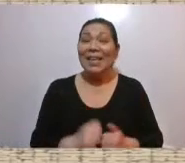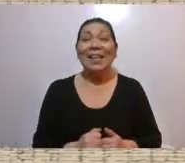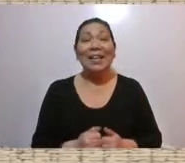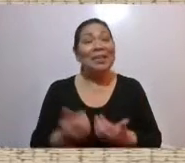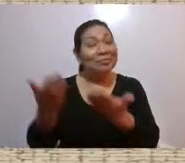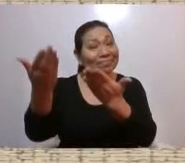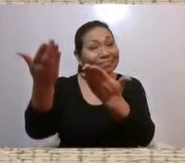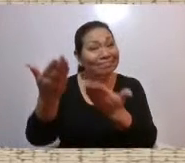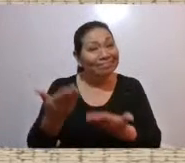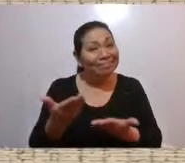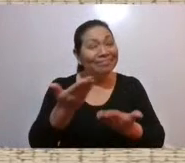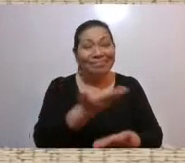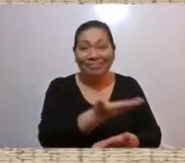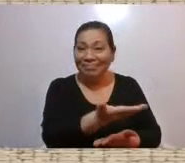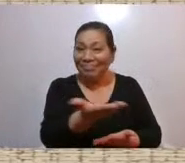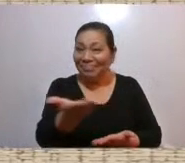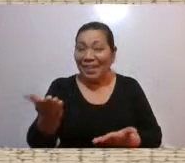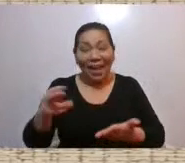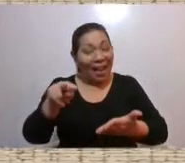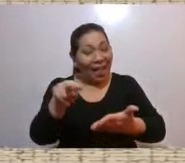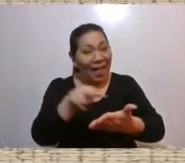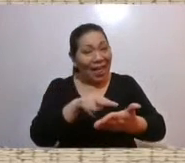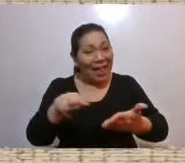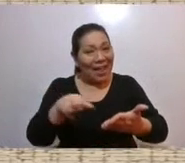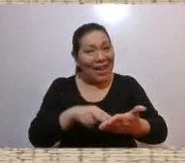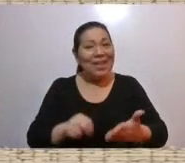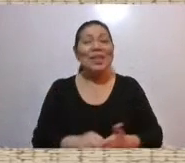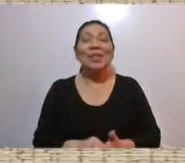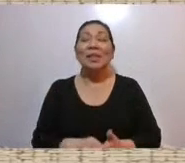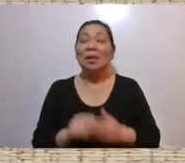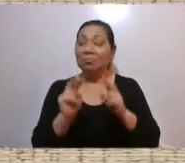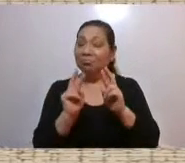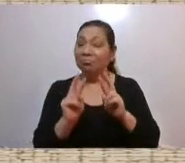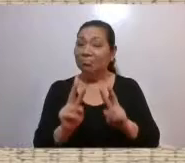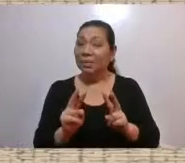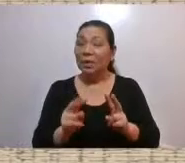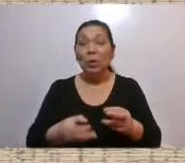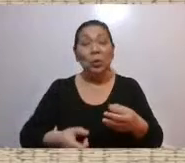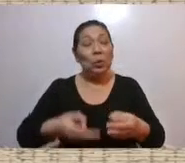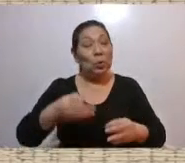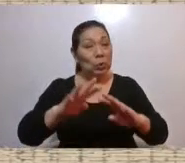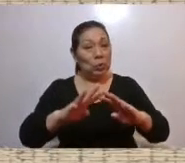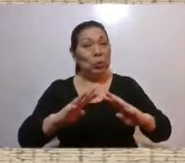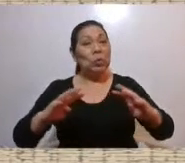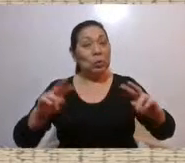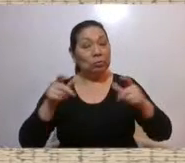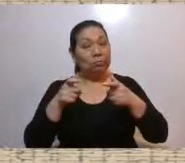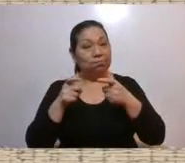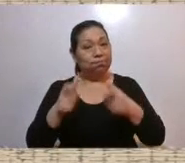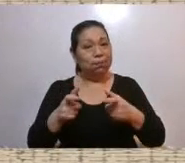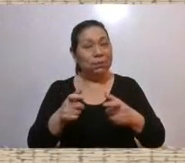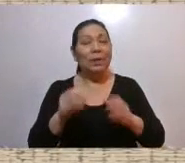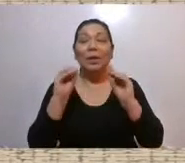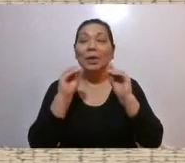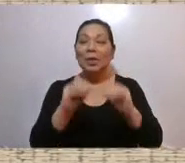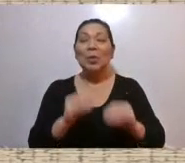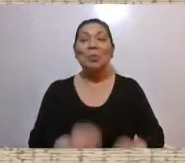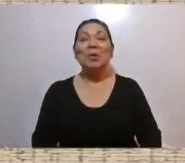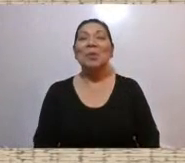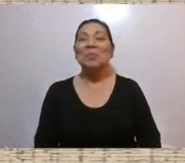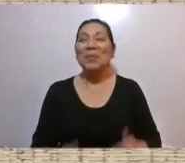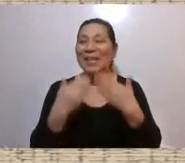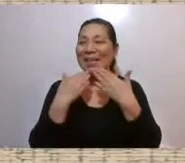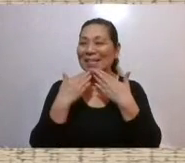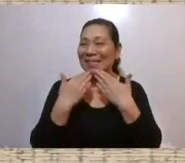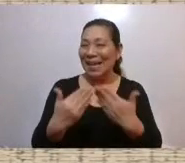Finalmente, quisiera invitarles a leer la sentencia y visualizar las audiencias de supervisión de